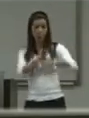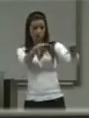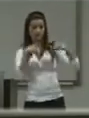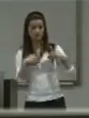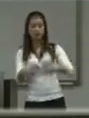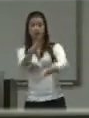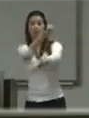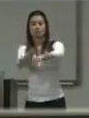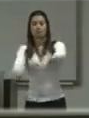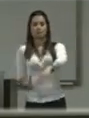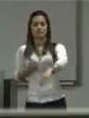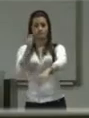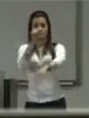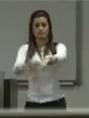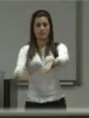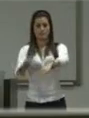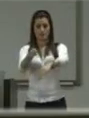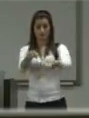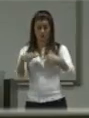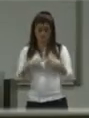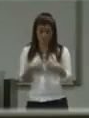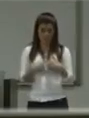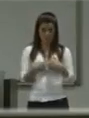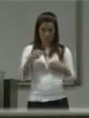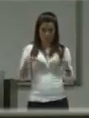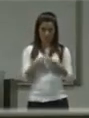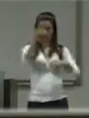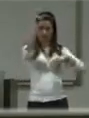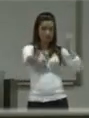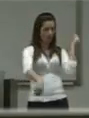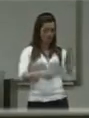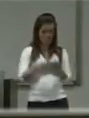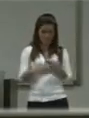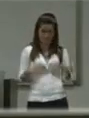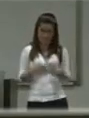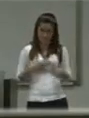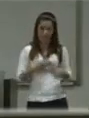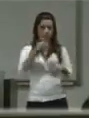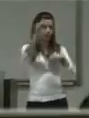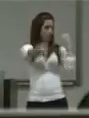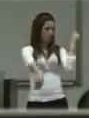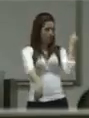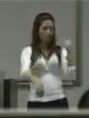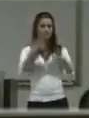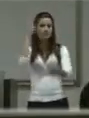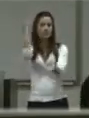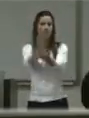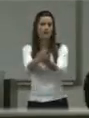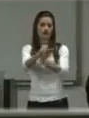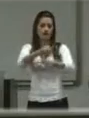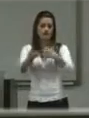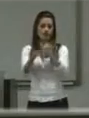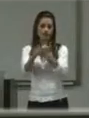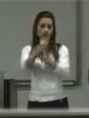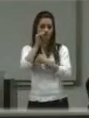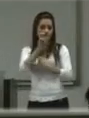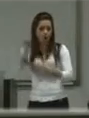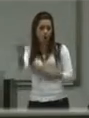que nosotros nuestra posición decimos es que no para nosotros eso es esterilización forzada o